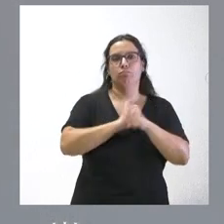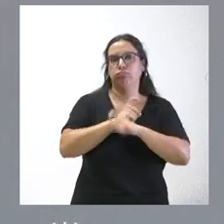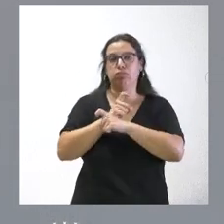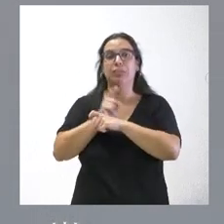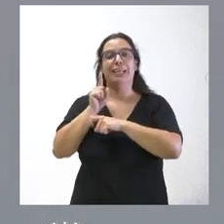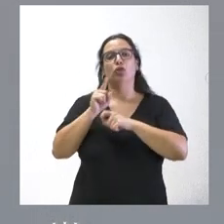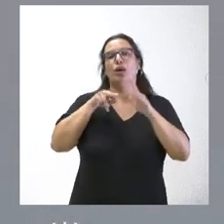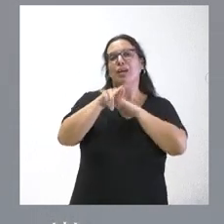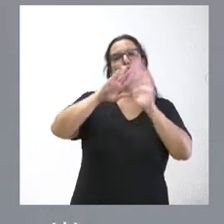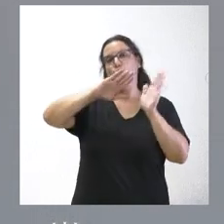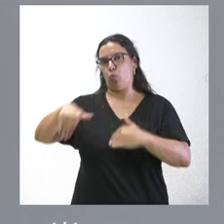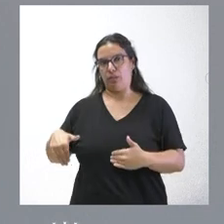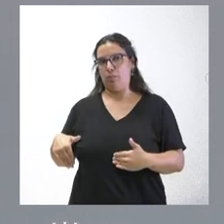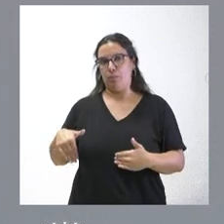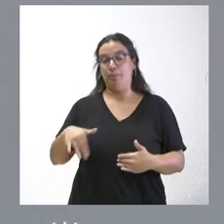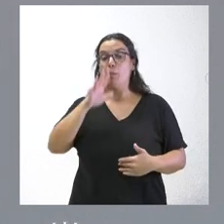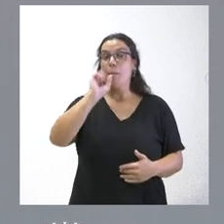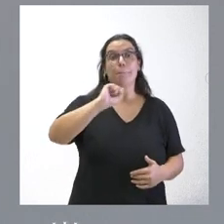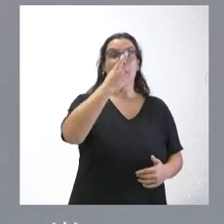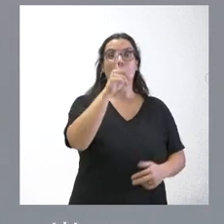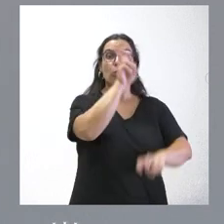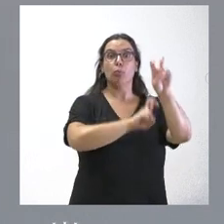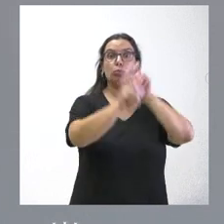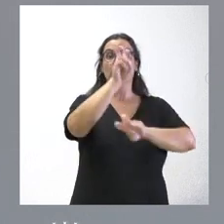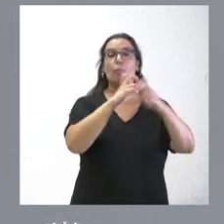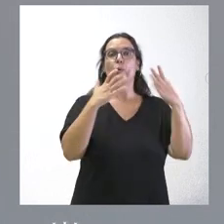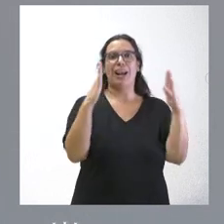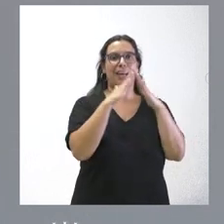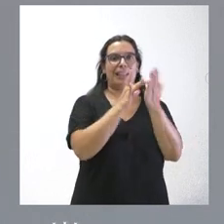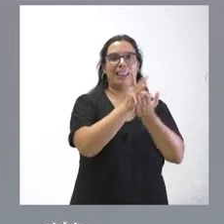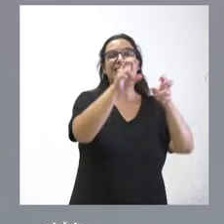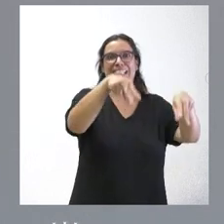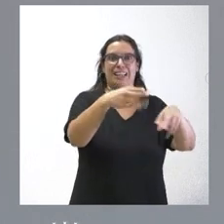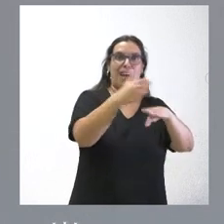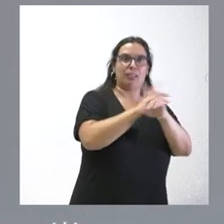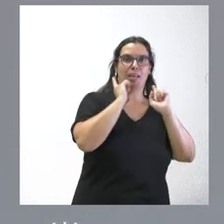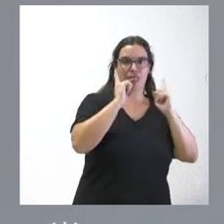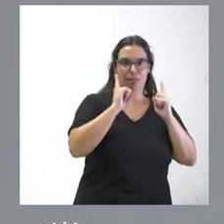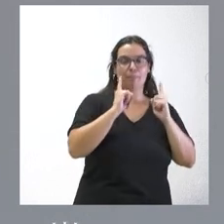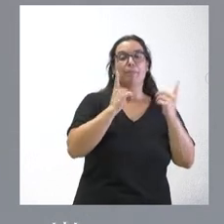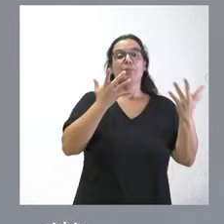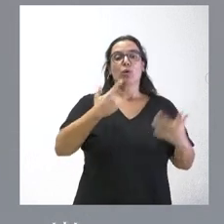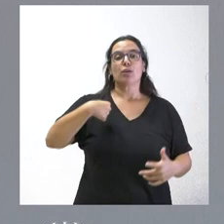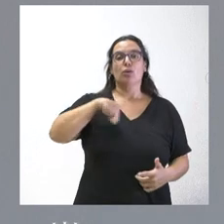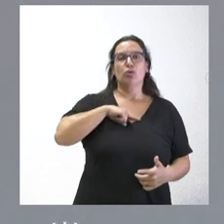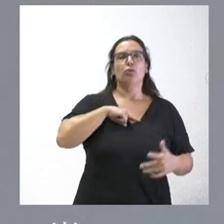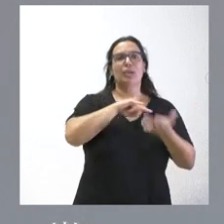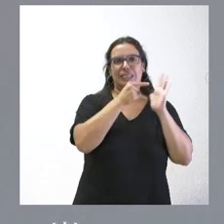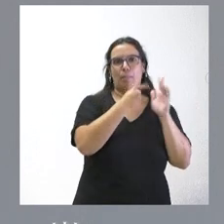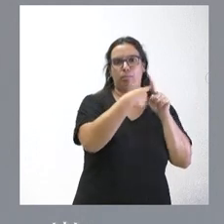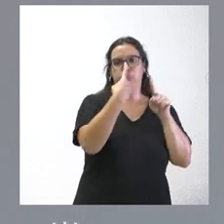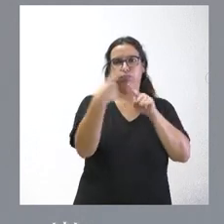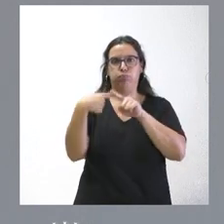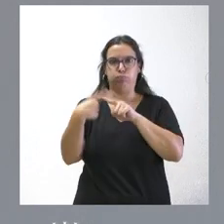porque el mecanismo primero que buscamos es que el desahucio no se produzca y por tanto aquí ya nosotros tenemos varios mecanismos en marcha